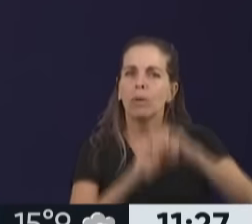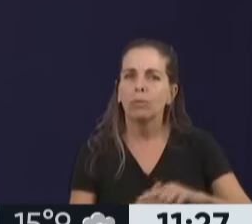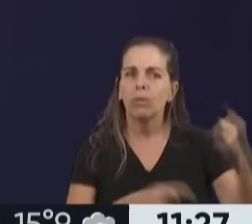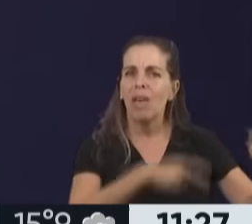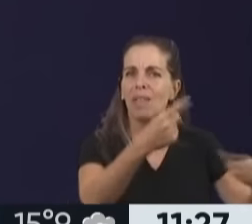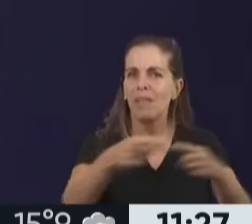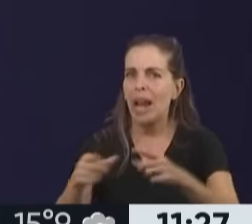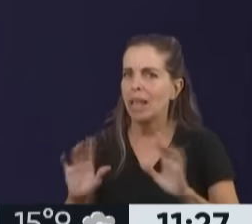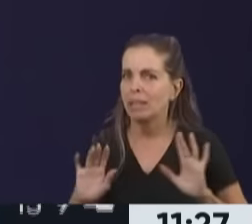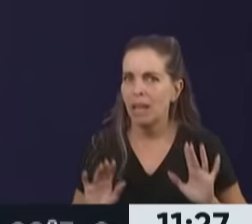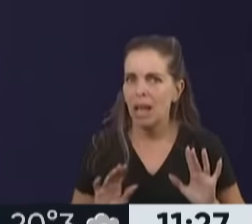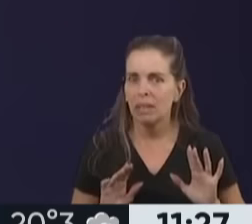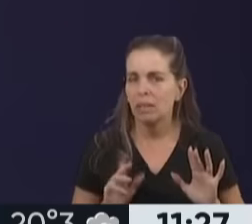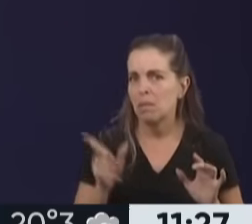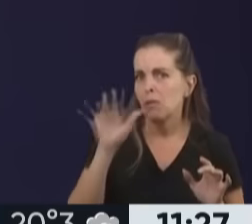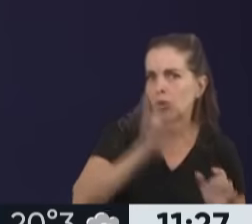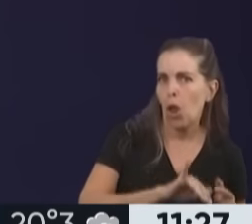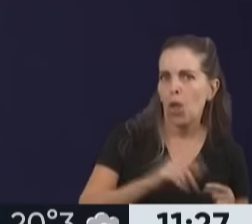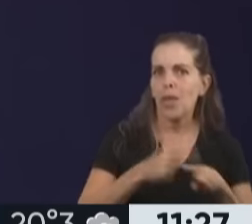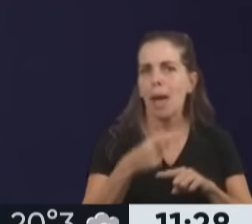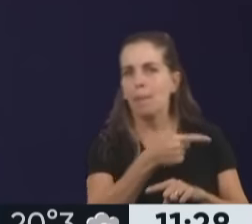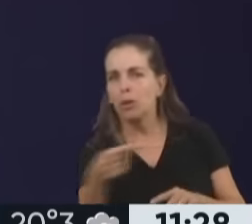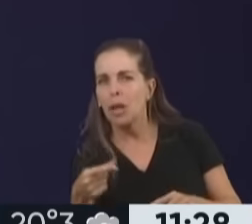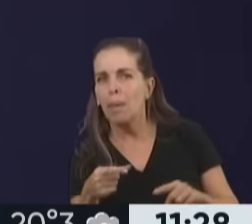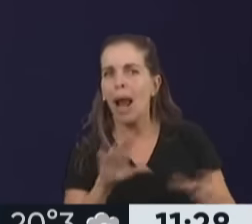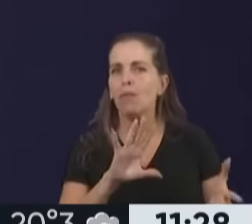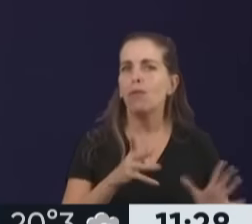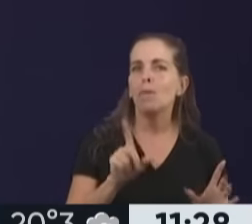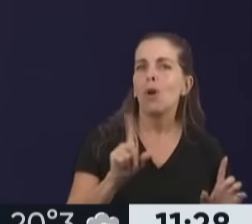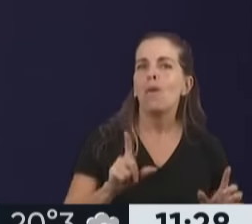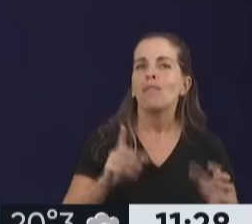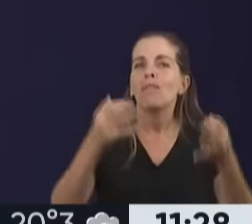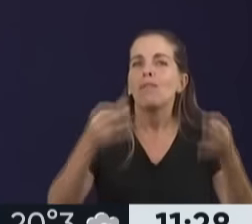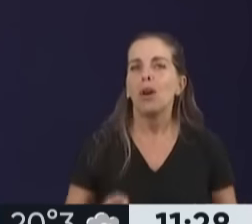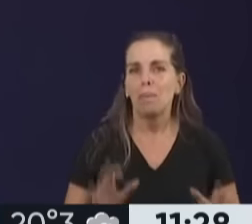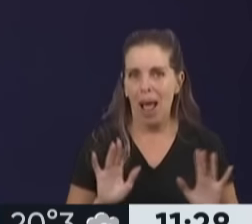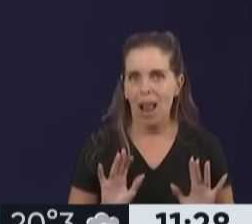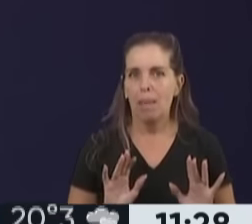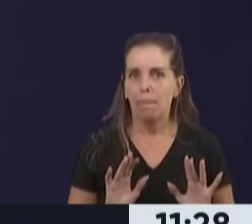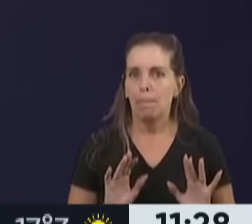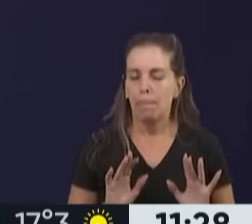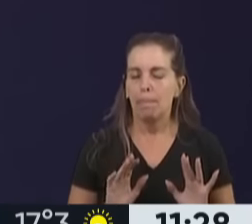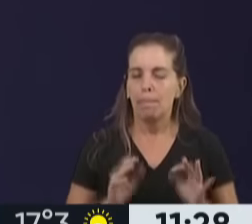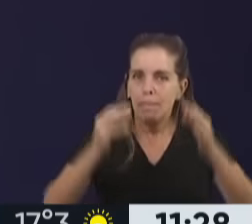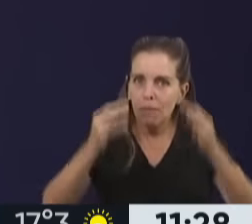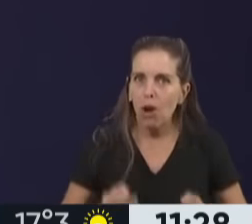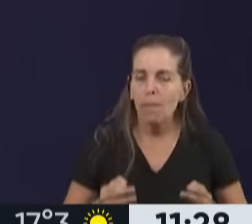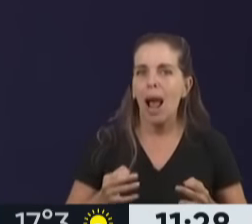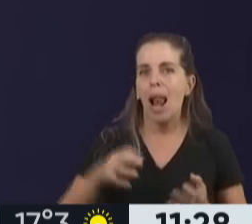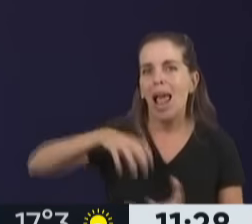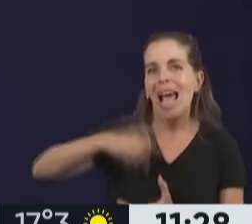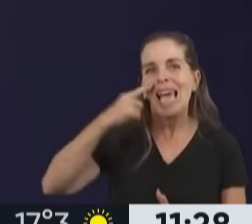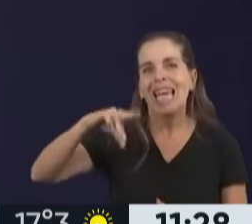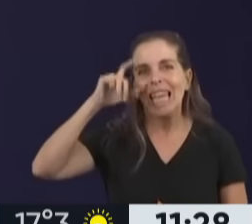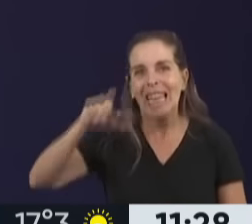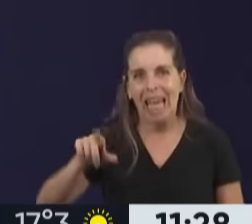tomando en el cotidiano no en la informalidad para para tener alguna referencia Pero por supuesto que no puedo